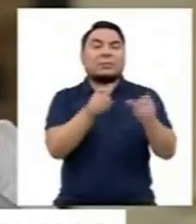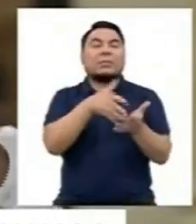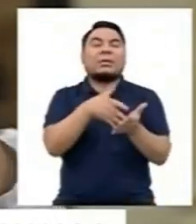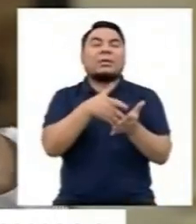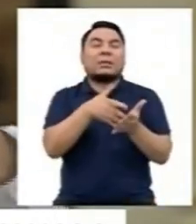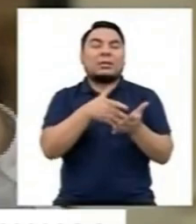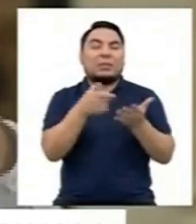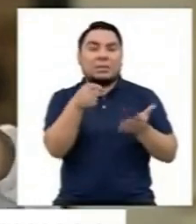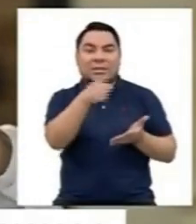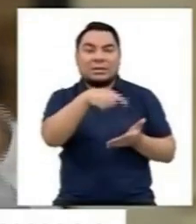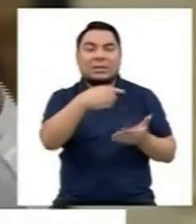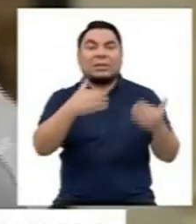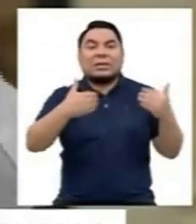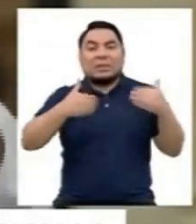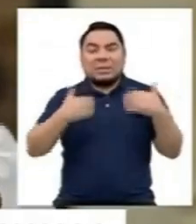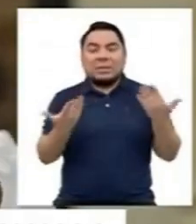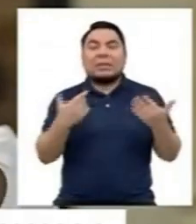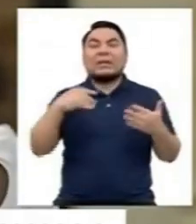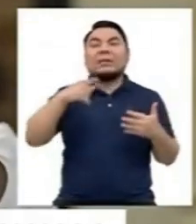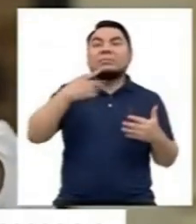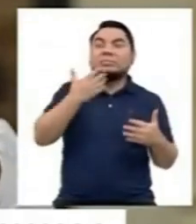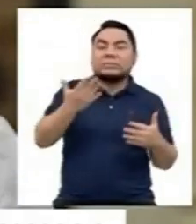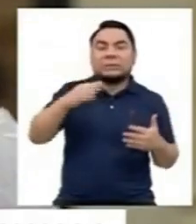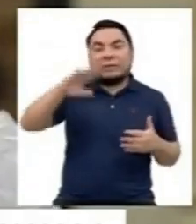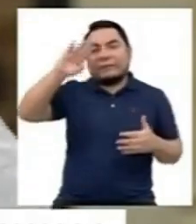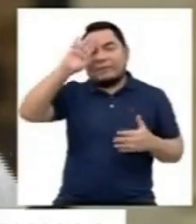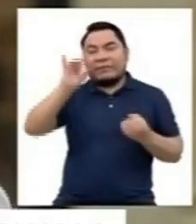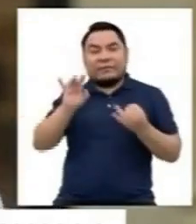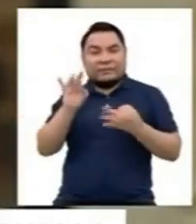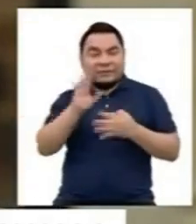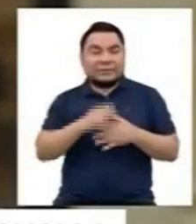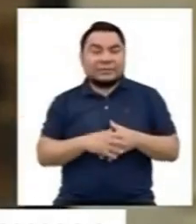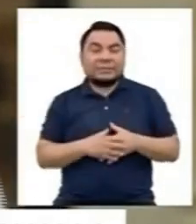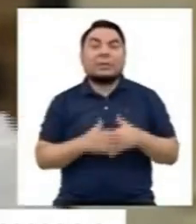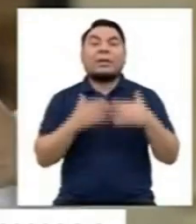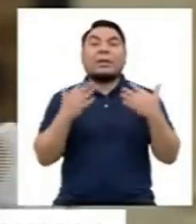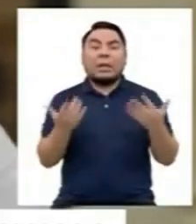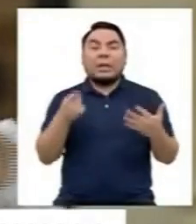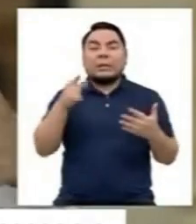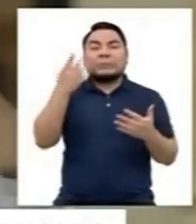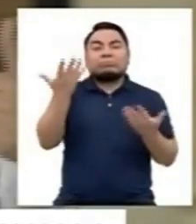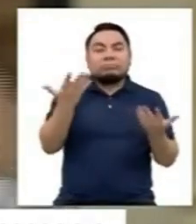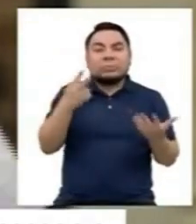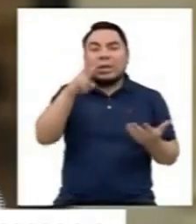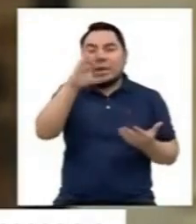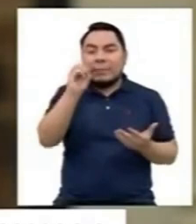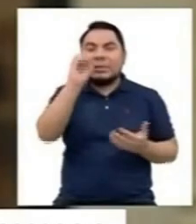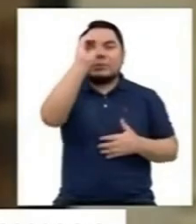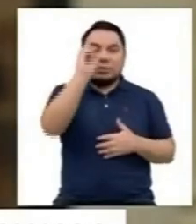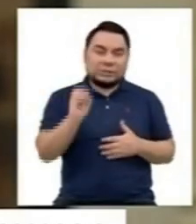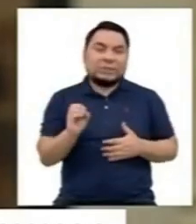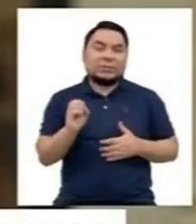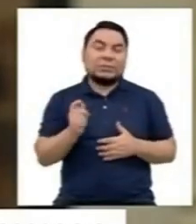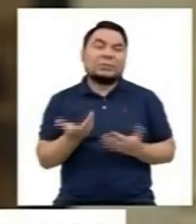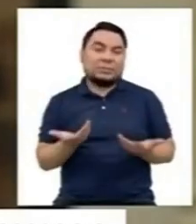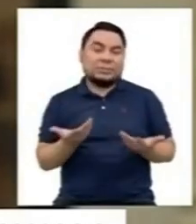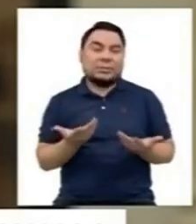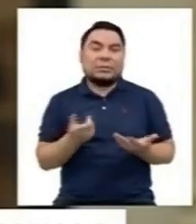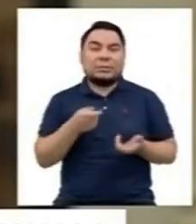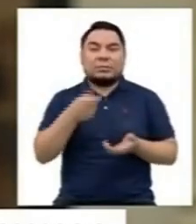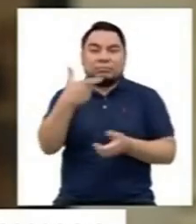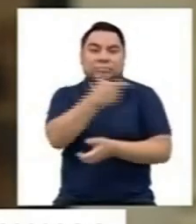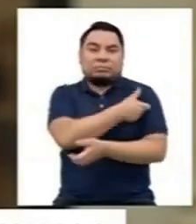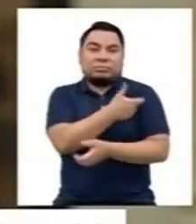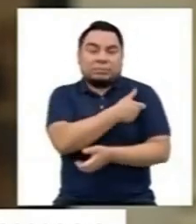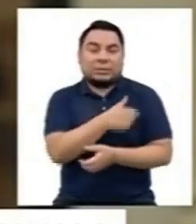¿cómo vamos a hacer todo este despliegue a nivel nacional? Entonces, hay que destacar, digamos, primeramente que se han elegido